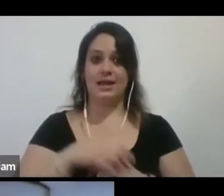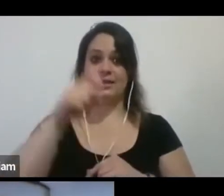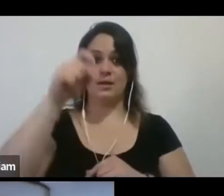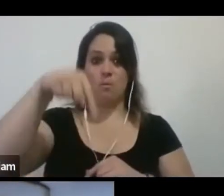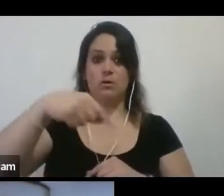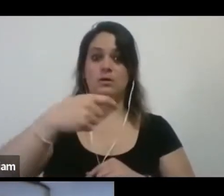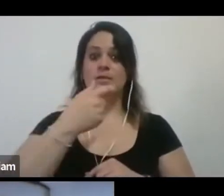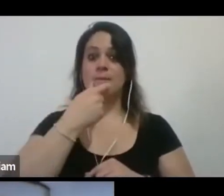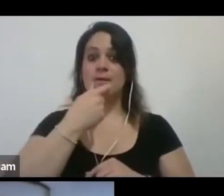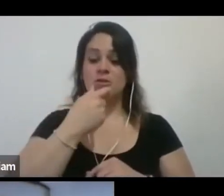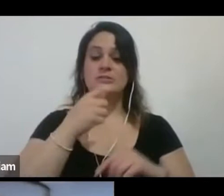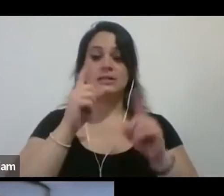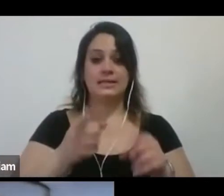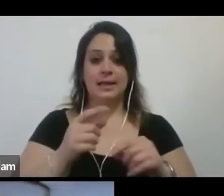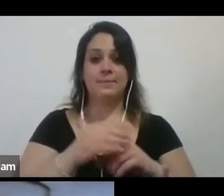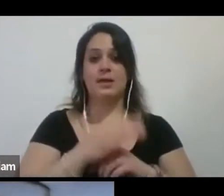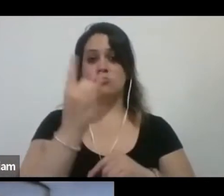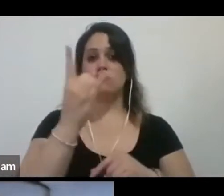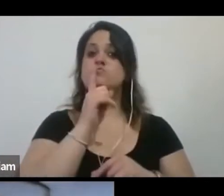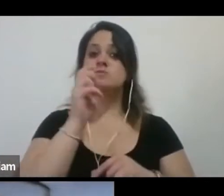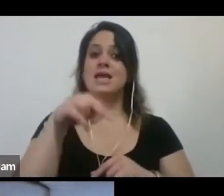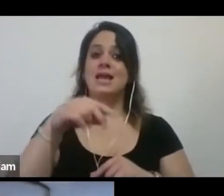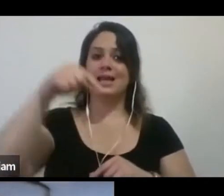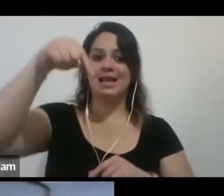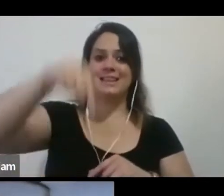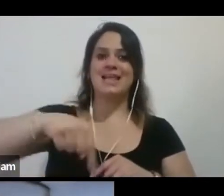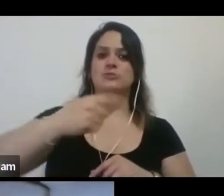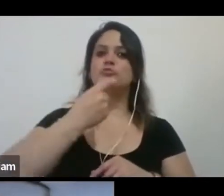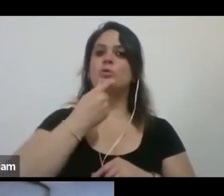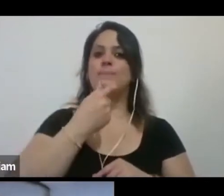Mendoza y la regional del Sur.